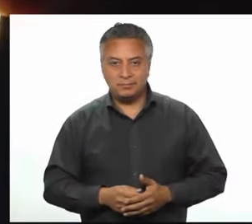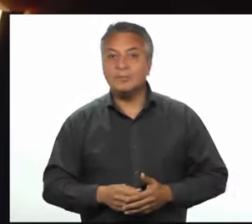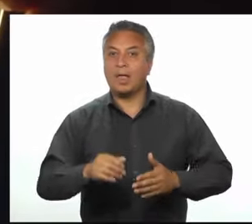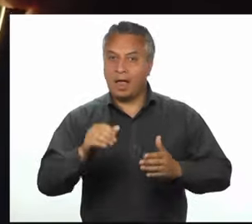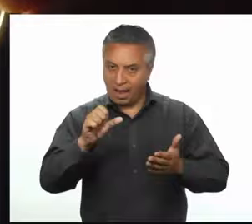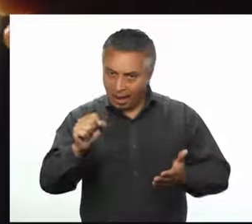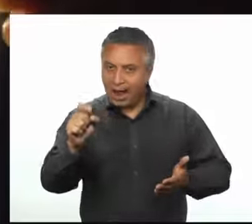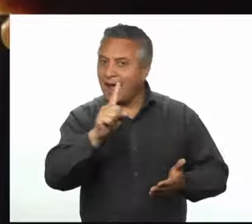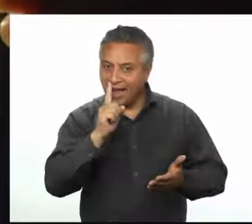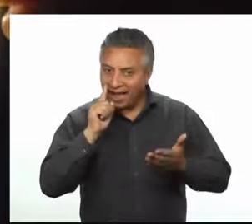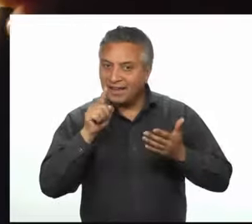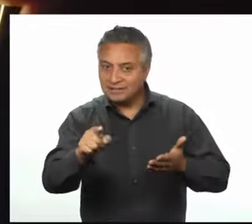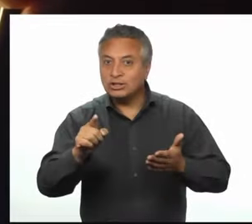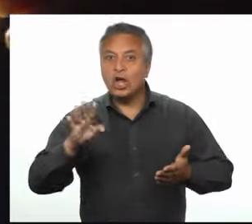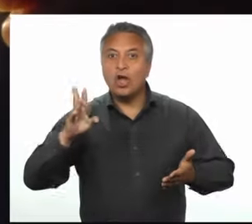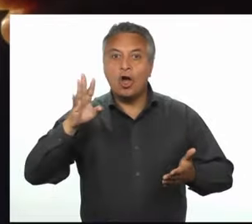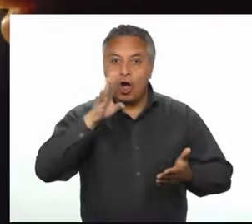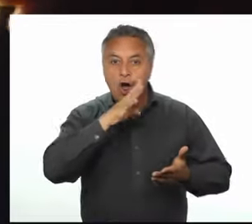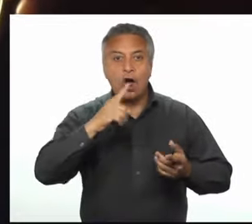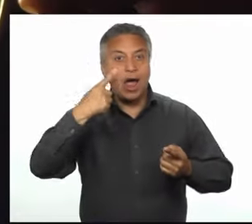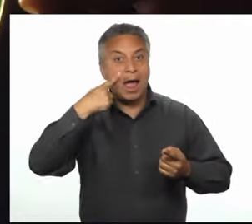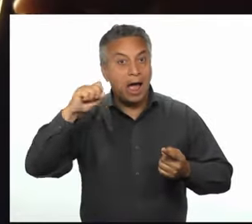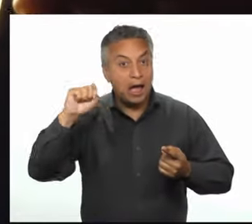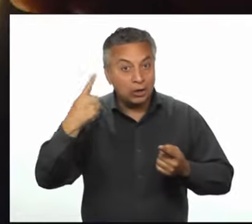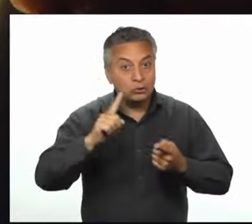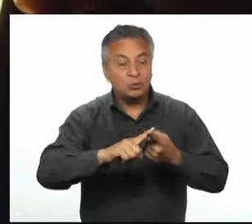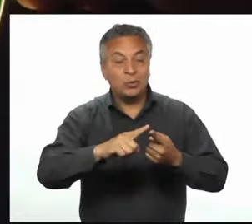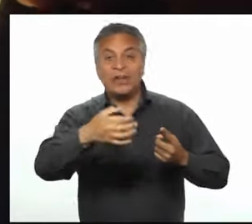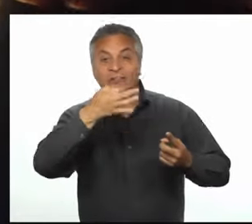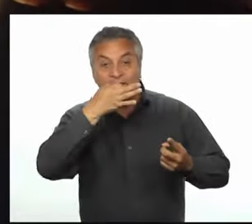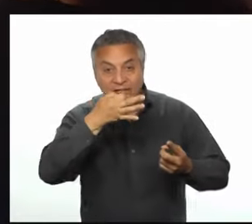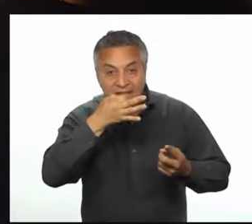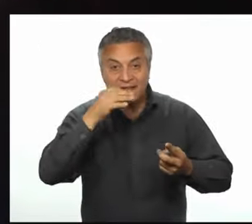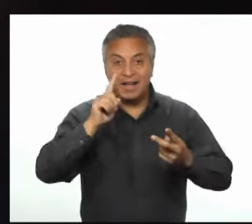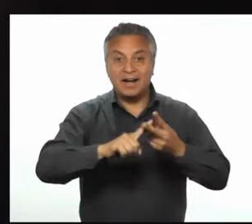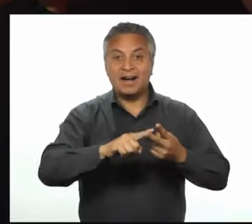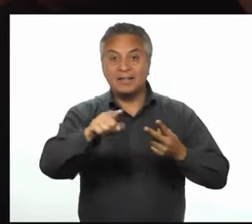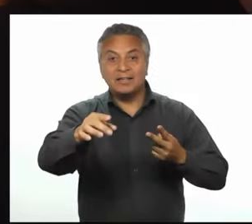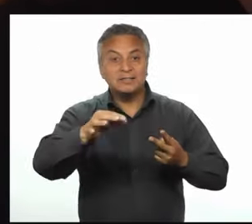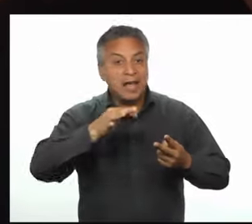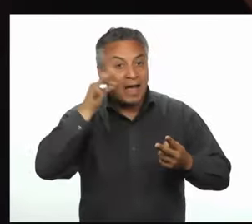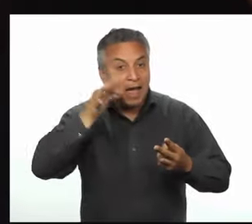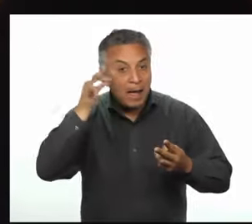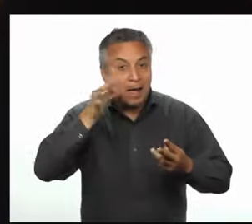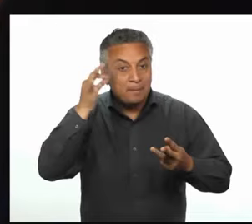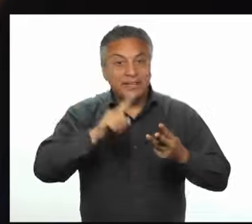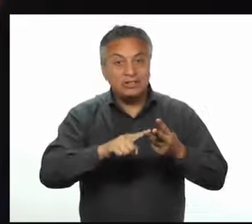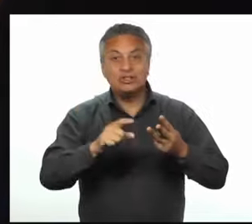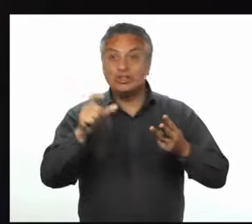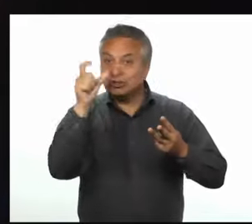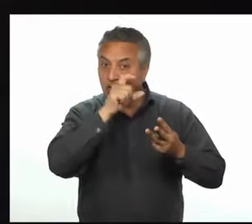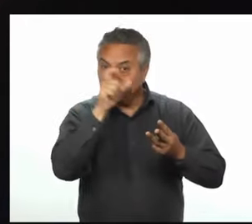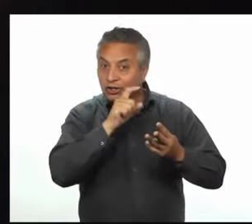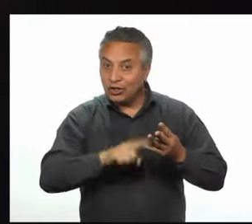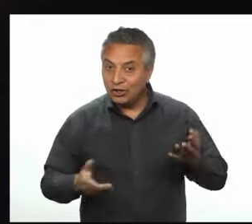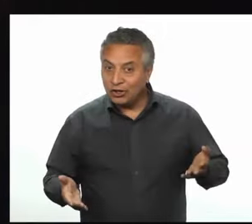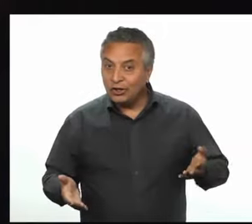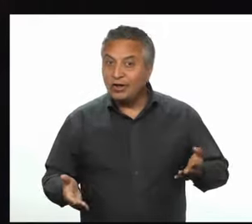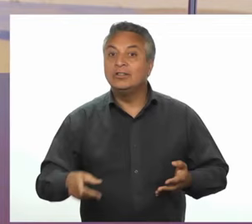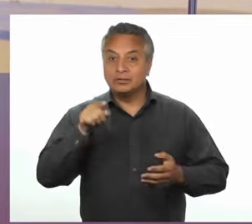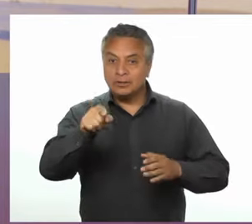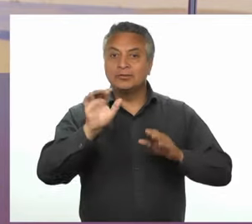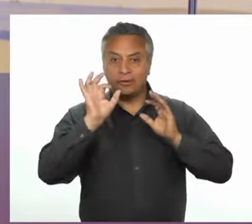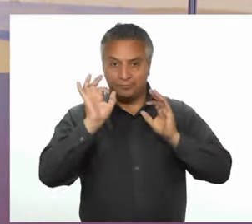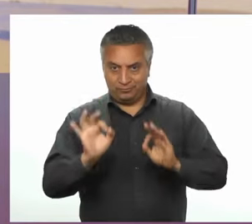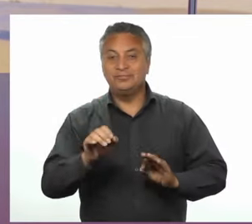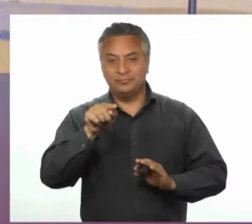Así es. Colores azules, verdes, tonos amarillos, rojos. Los colores de un arco